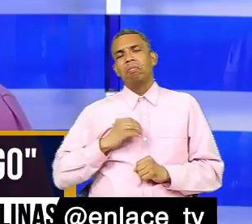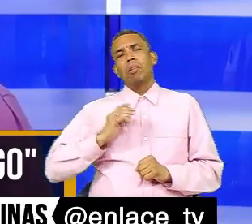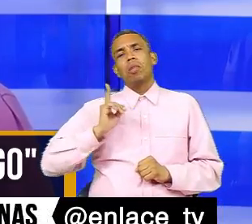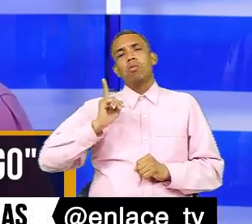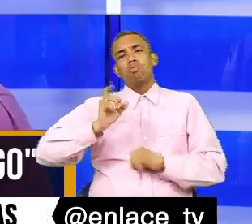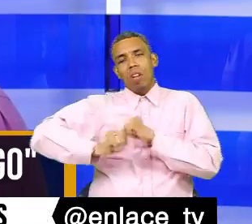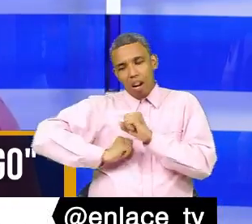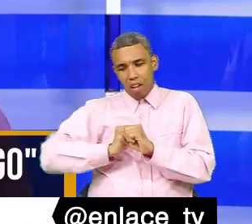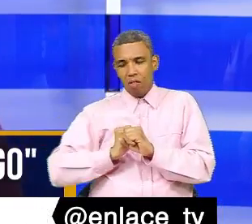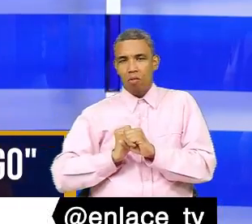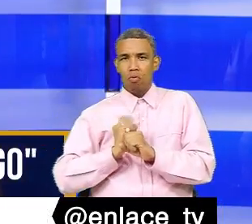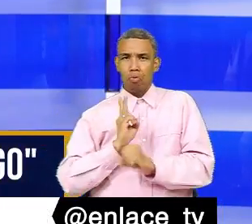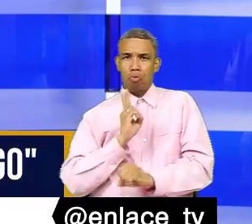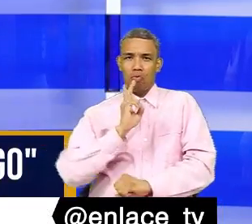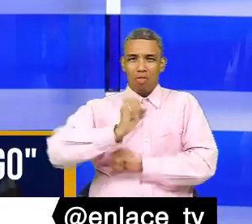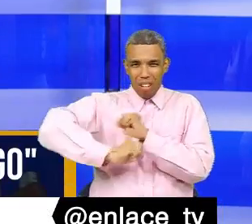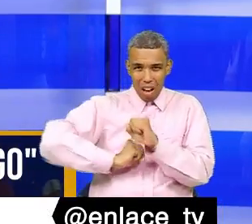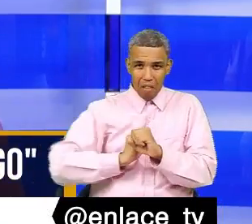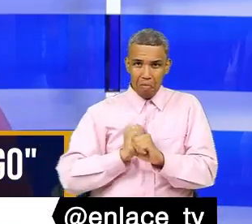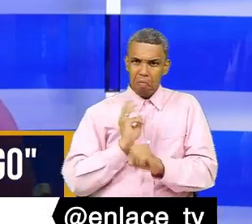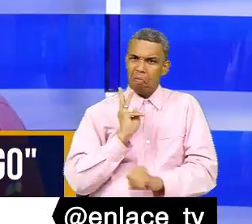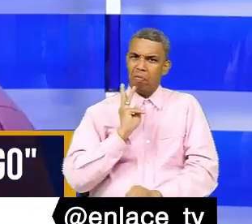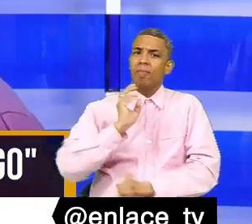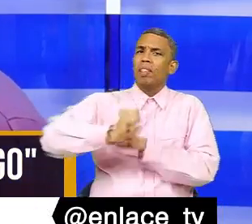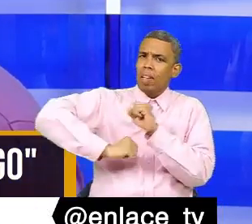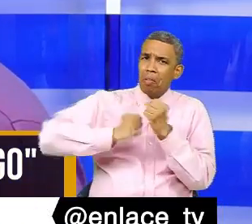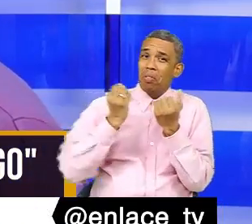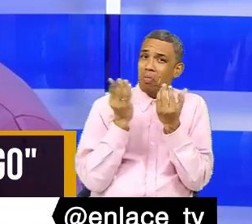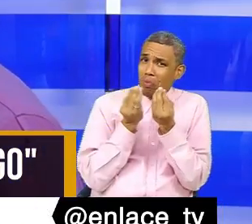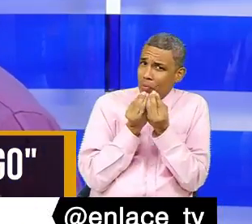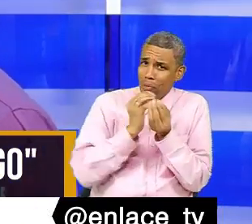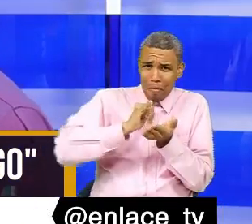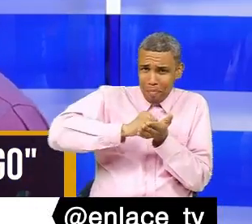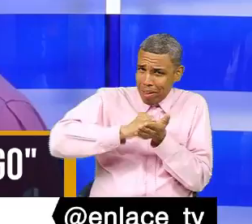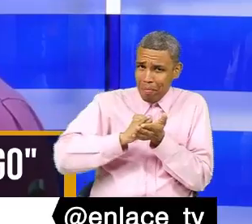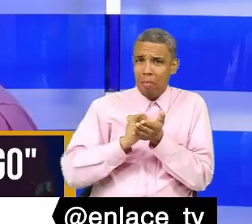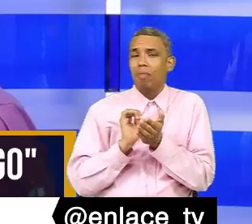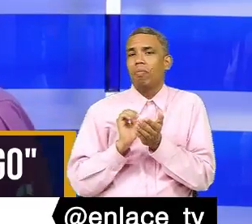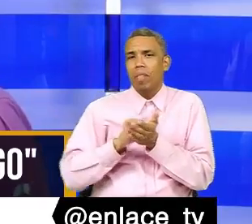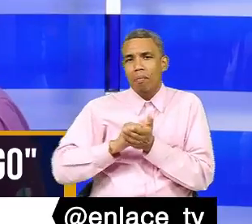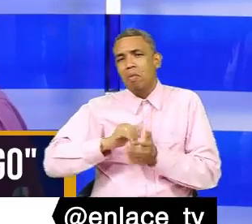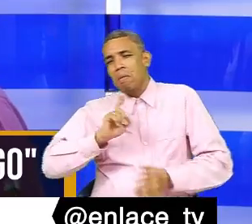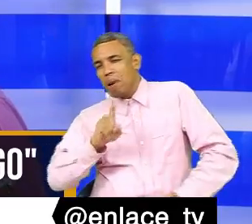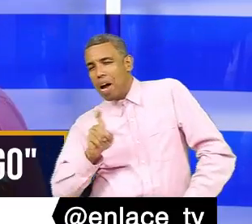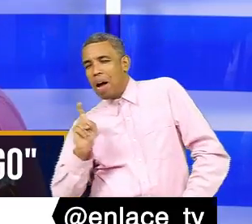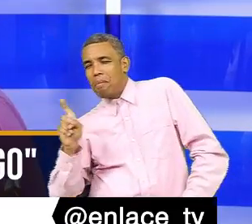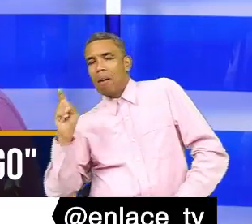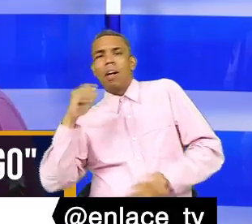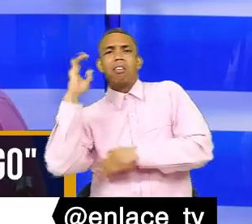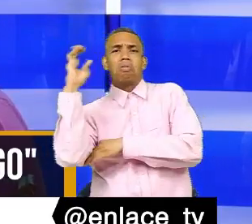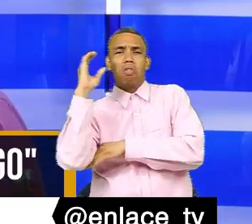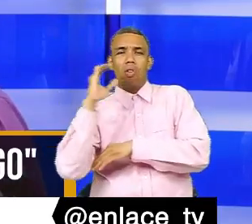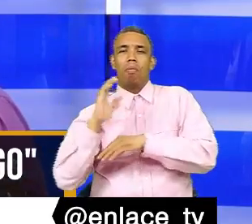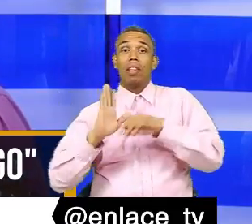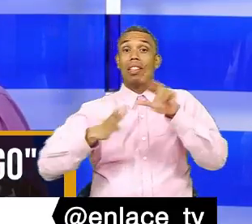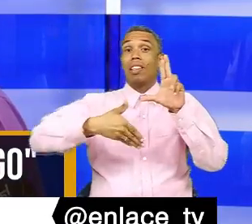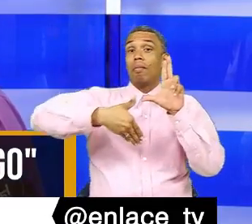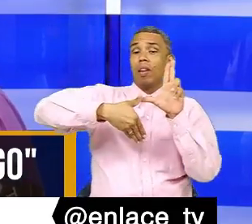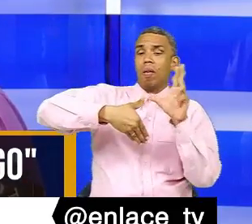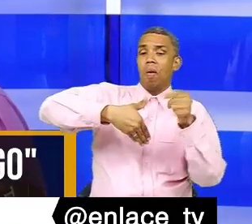todo Colombia, fuimos a diferentes partes, por lo menos en Ecuador, estuvimos en muchas